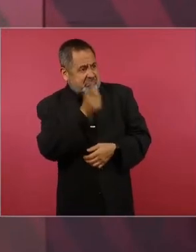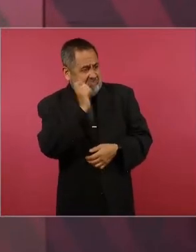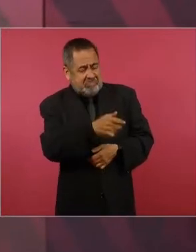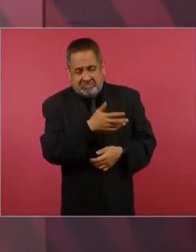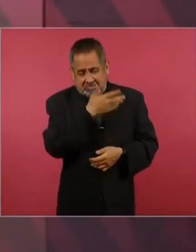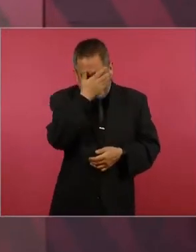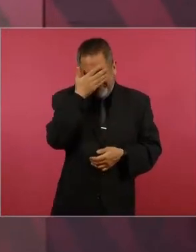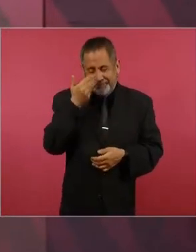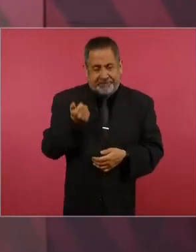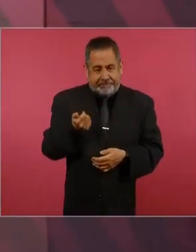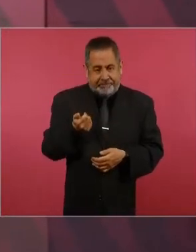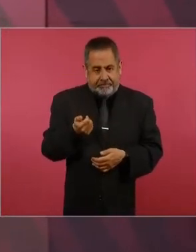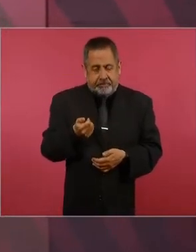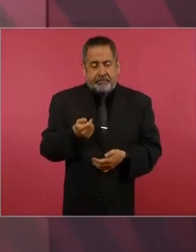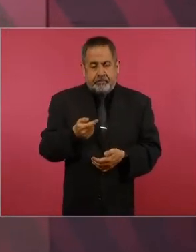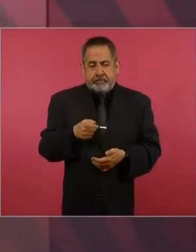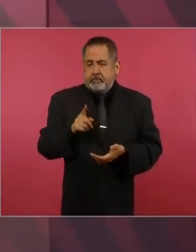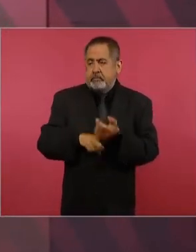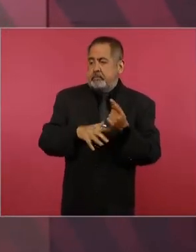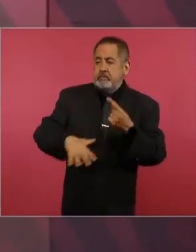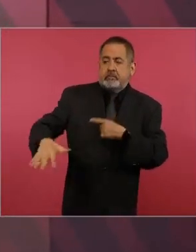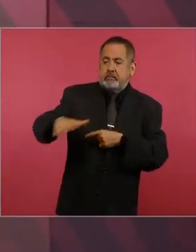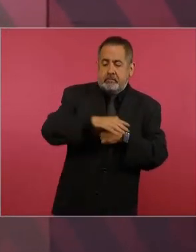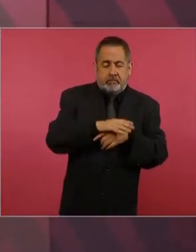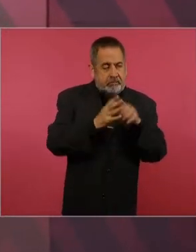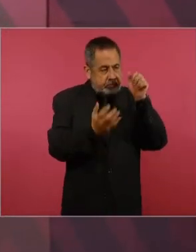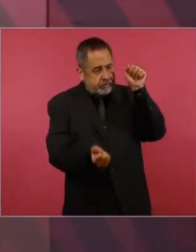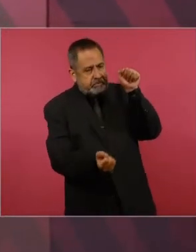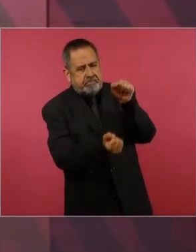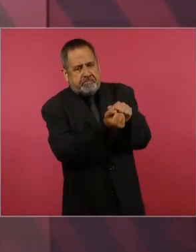Todo se manejaba en el anonimato.